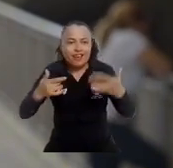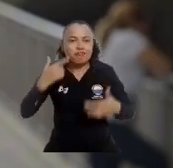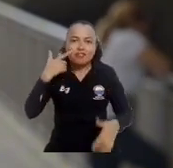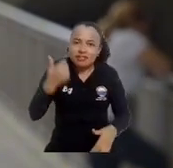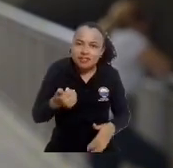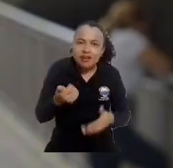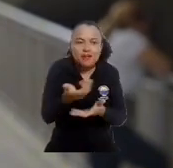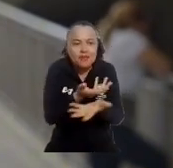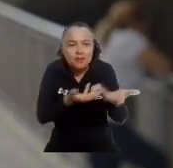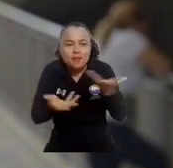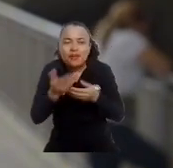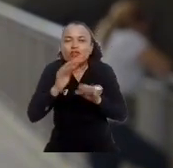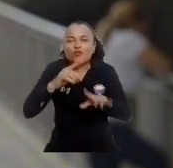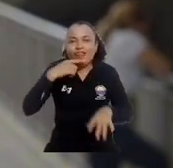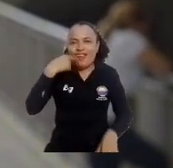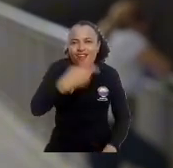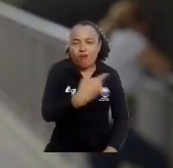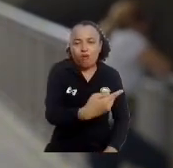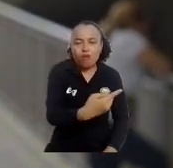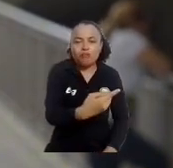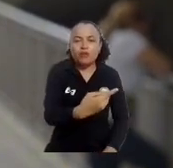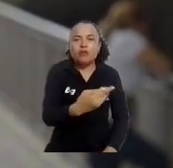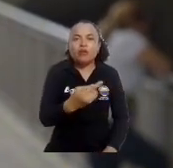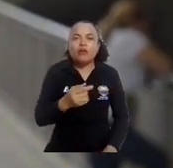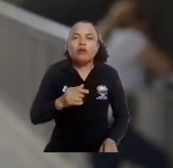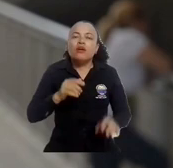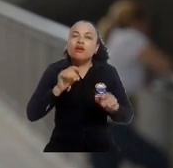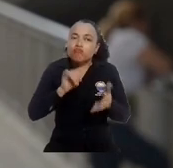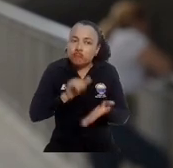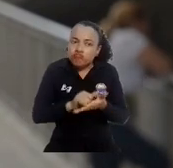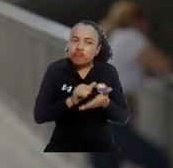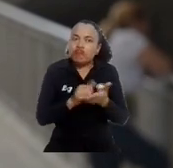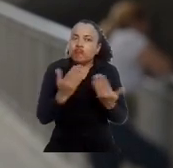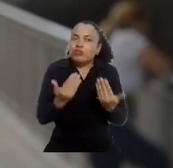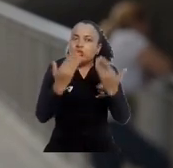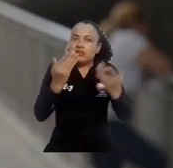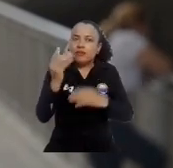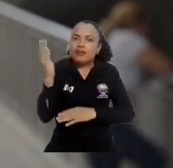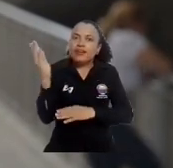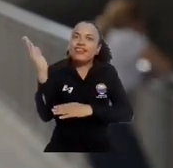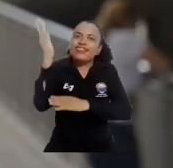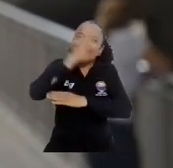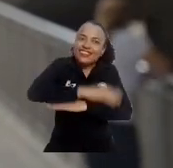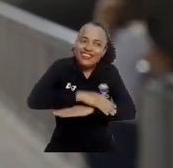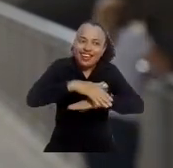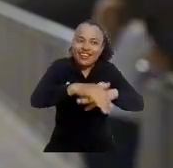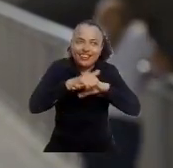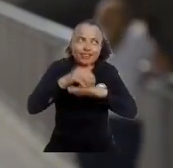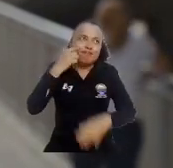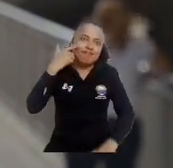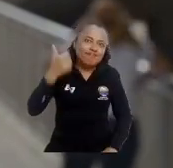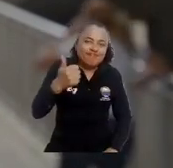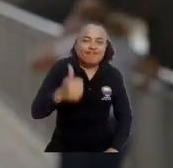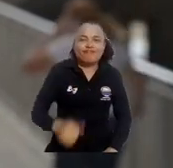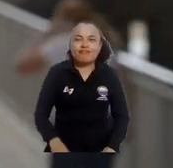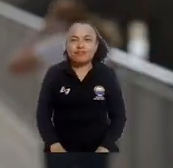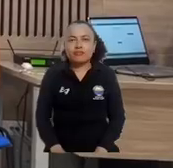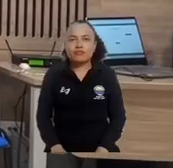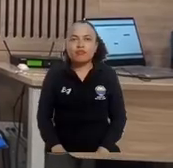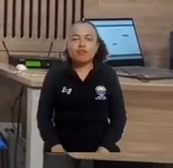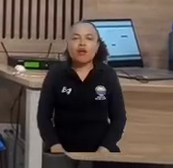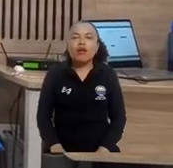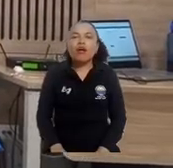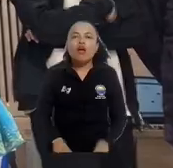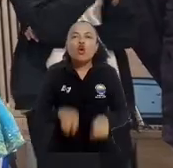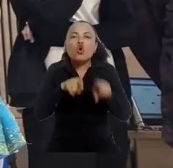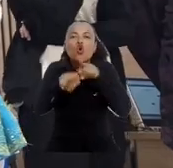de diversión, de pasarla bien, de compartir en el idioma. Y ha sido uno de los mejores English Days que he tenido.